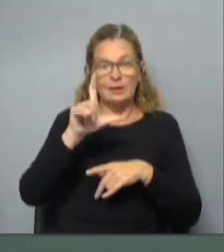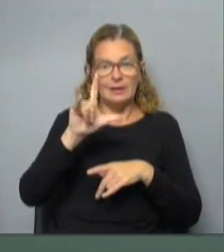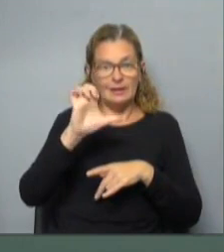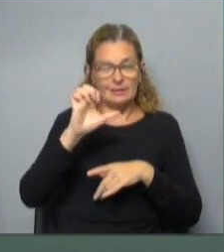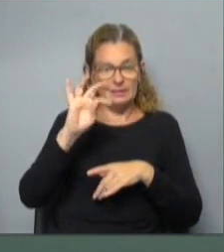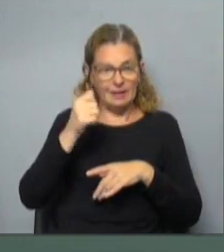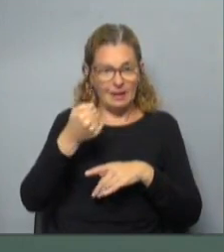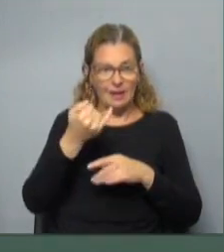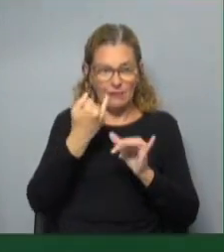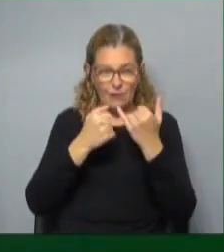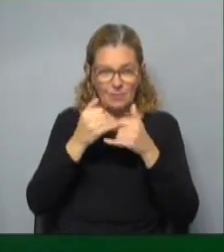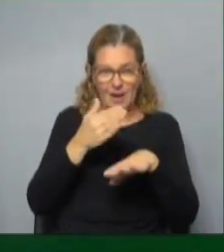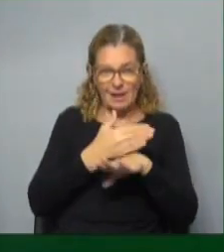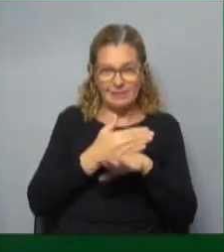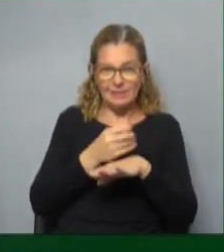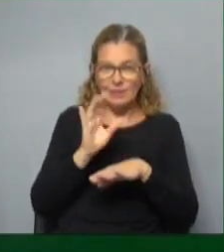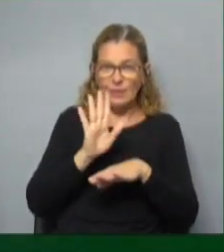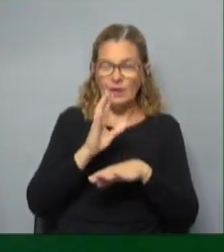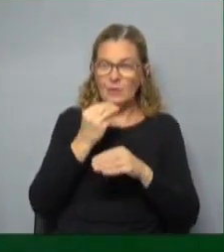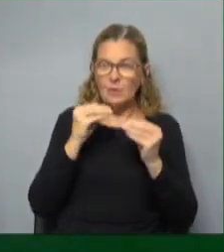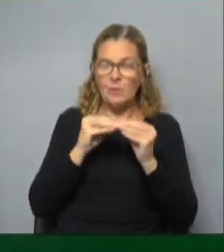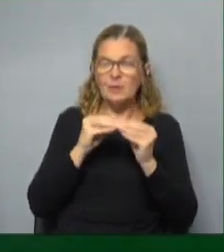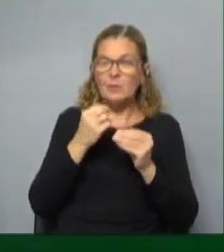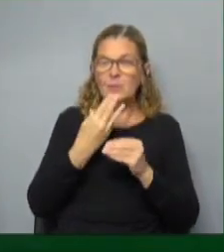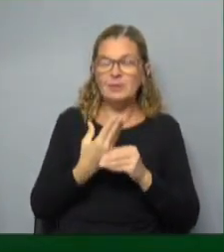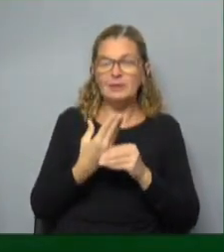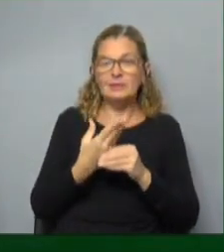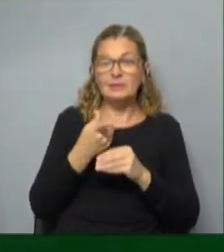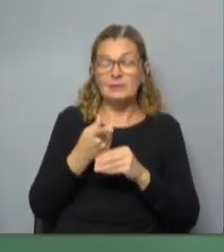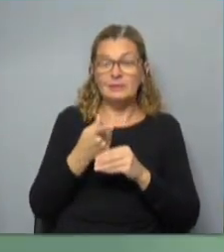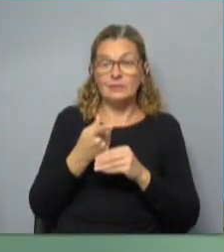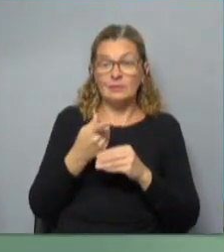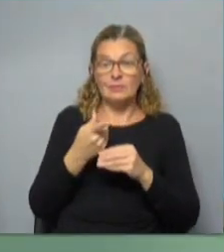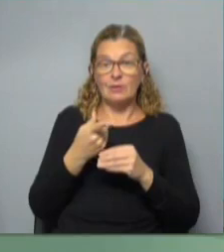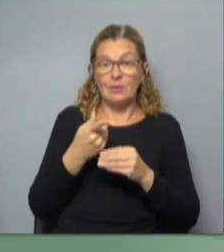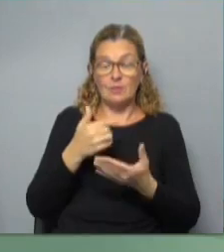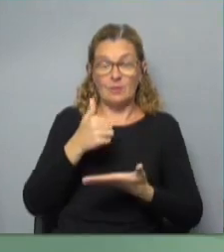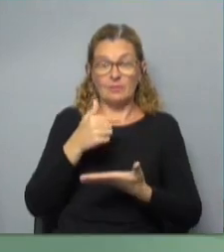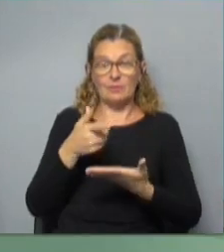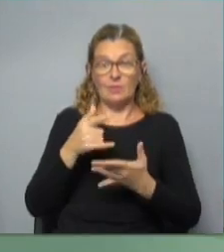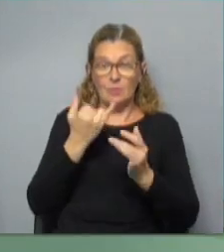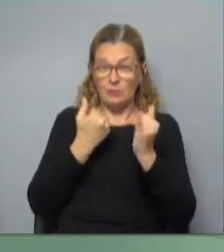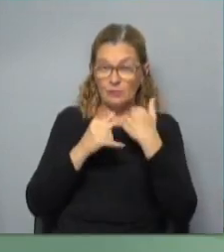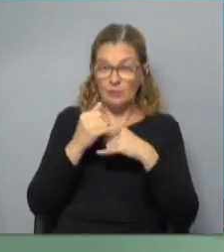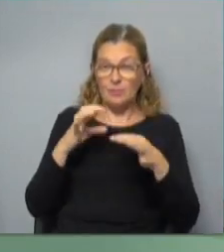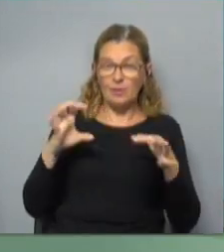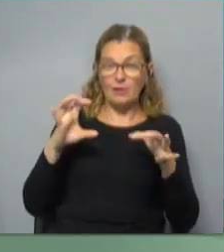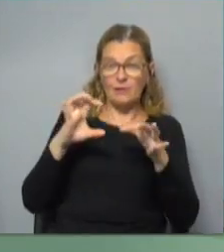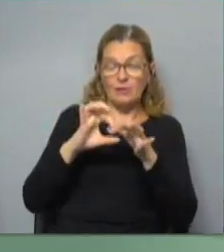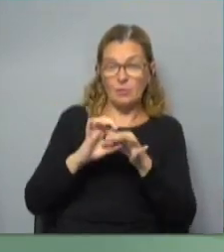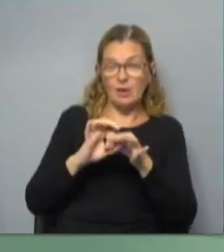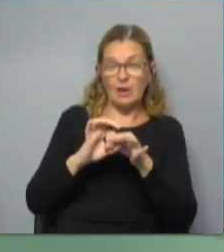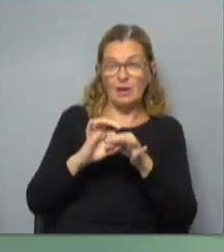adelanto de informe como anda juli como están compañeras estado bien o bien buenos y hoy vamos a presentar un informe vinculado a